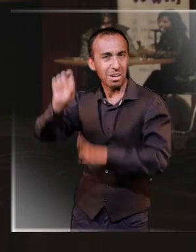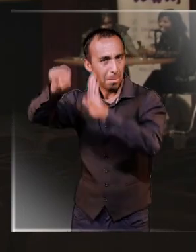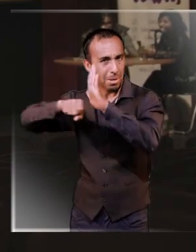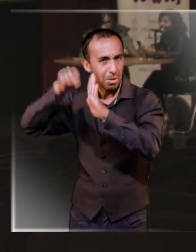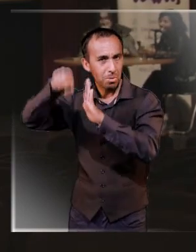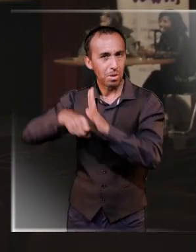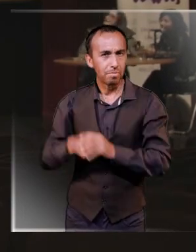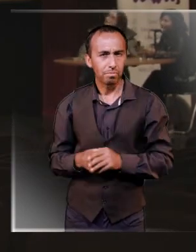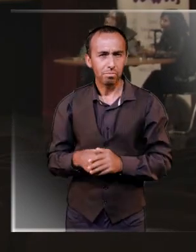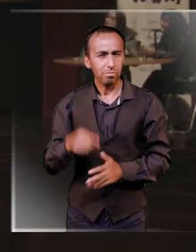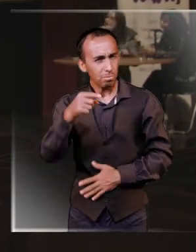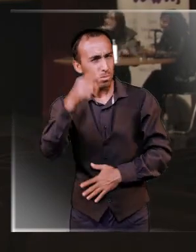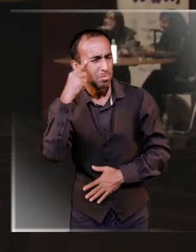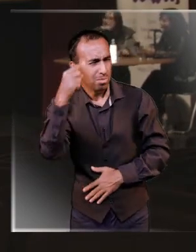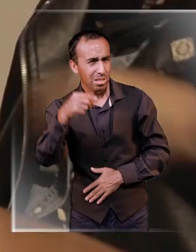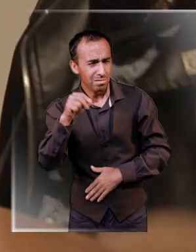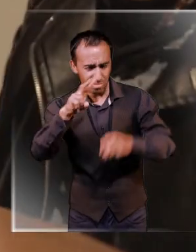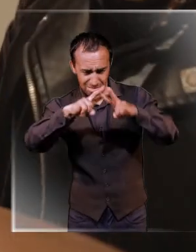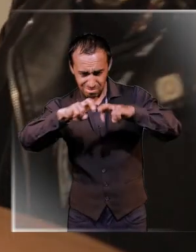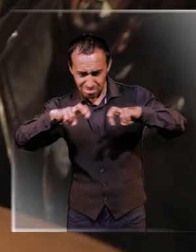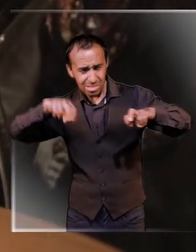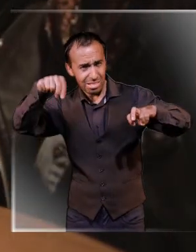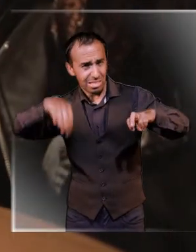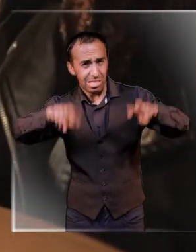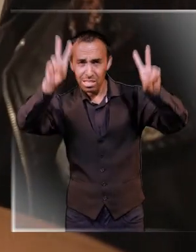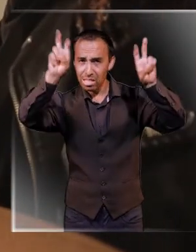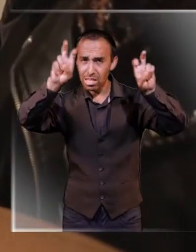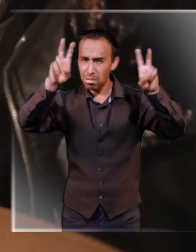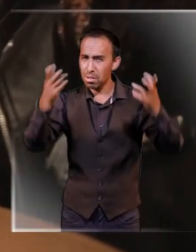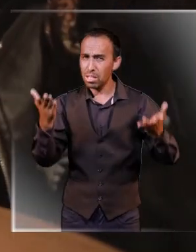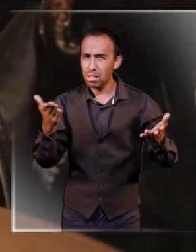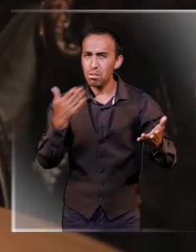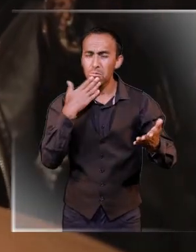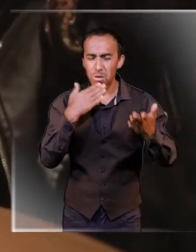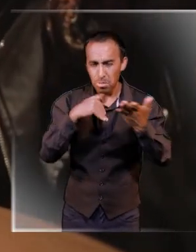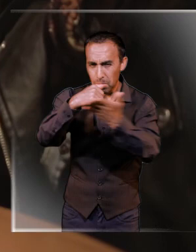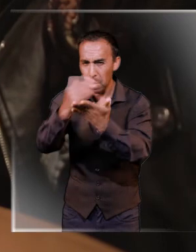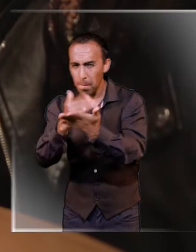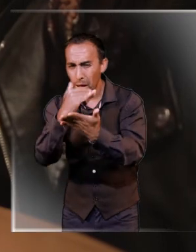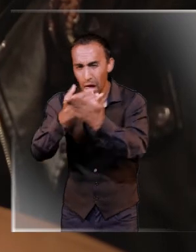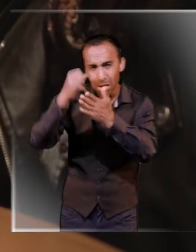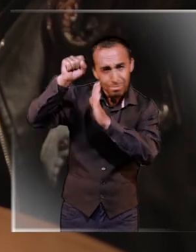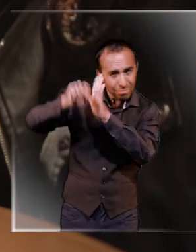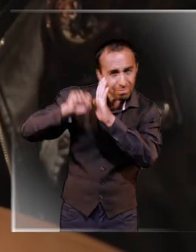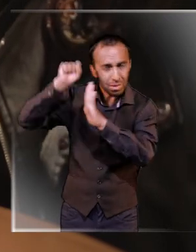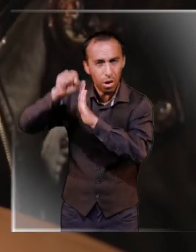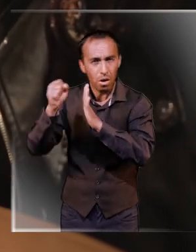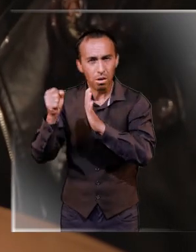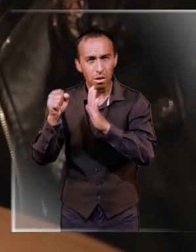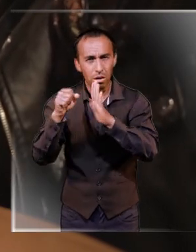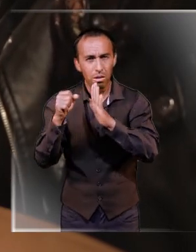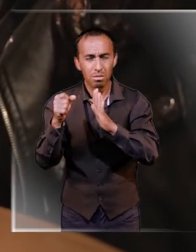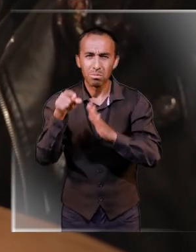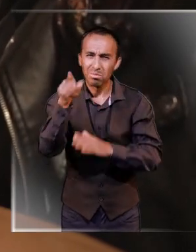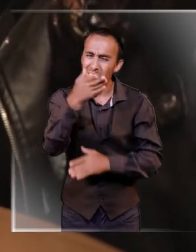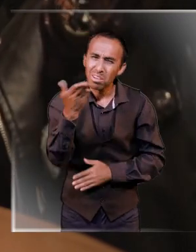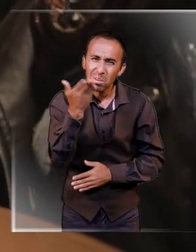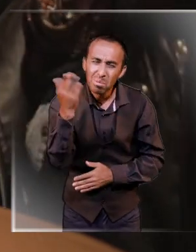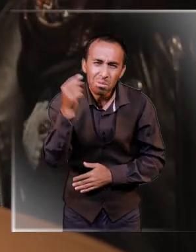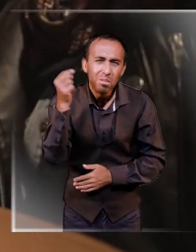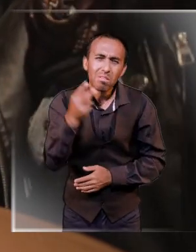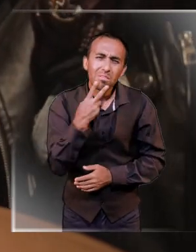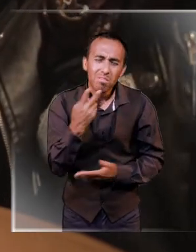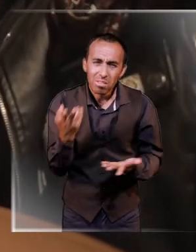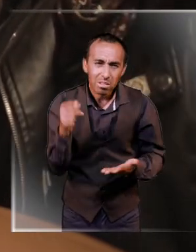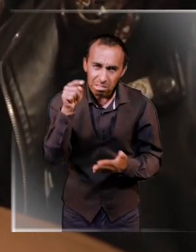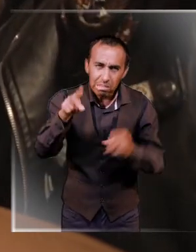de Silvana Manuela Martelli. ¿Analizaron estas temáticas en el momento en que preparaban la producción, la filmación?